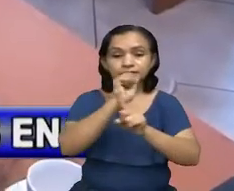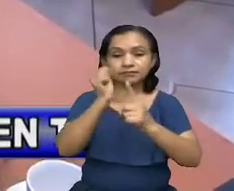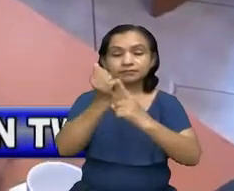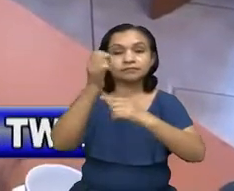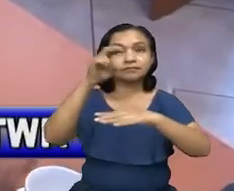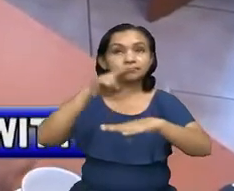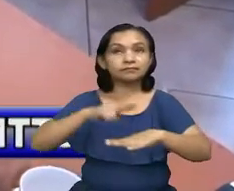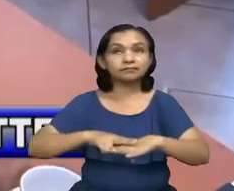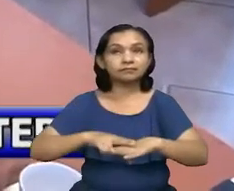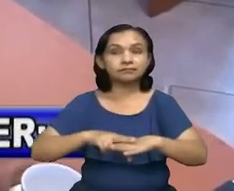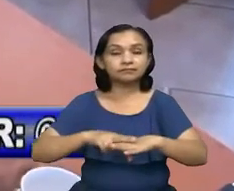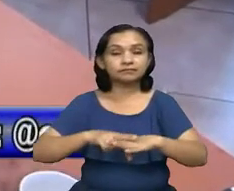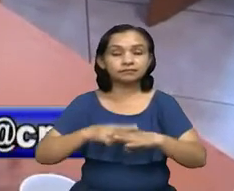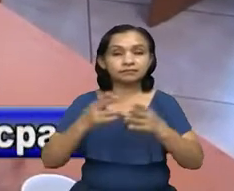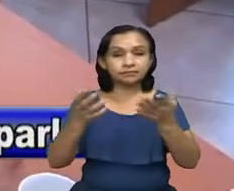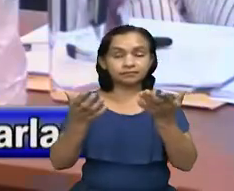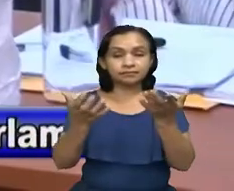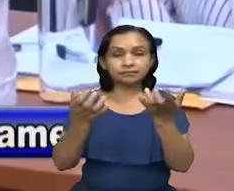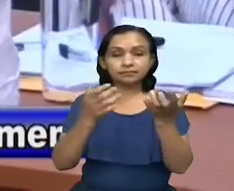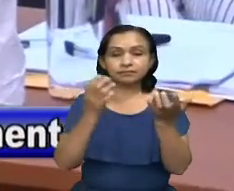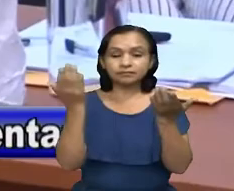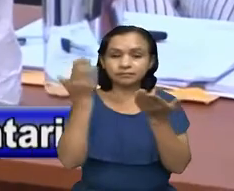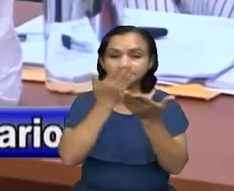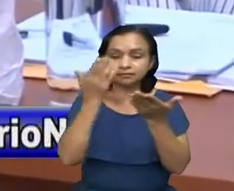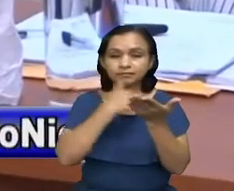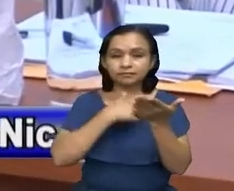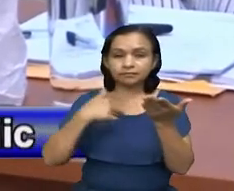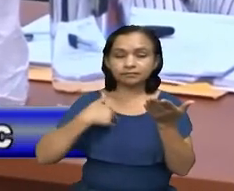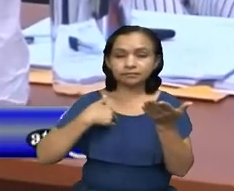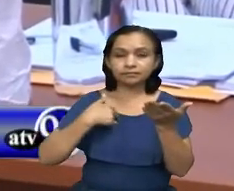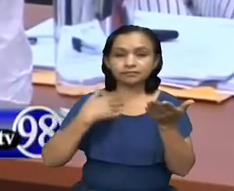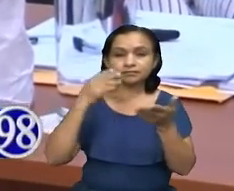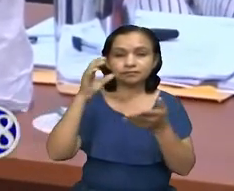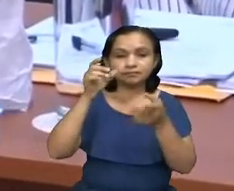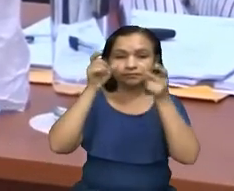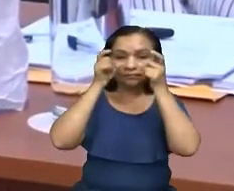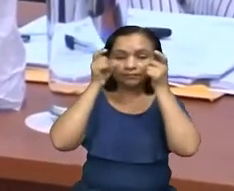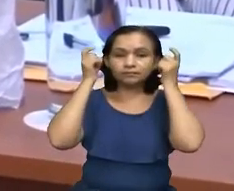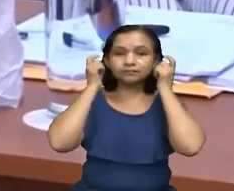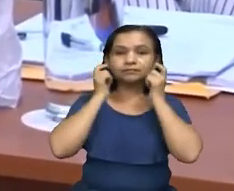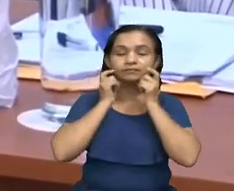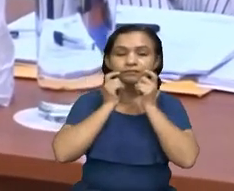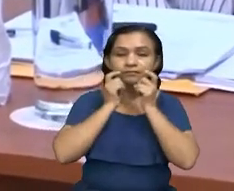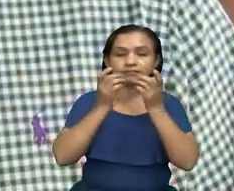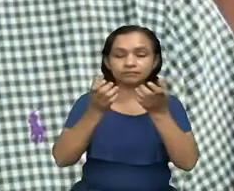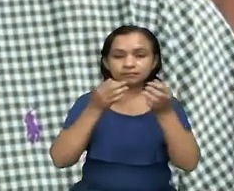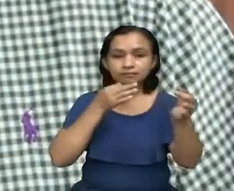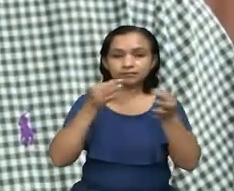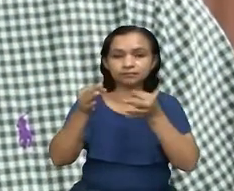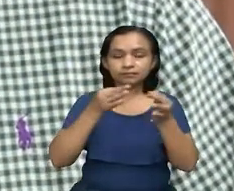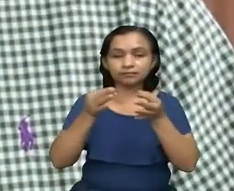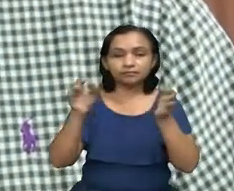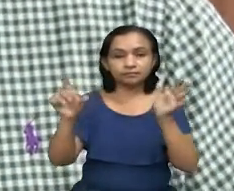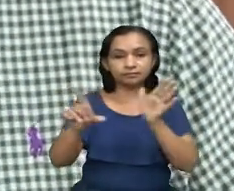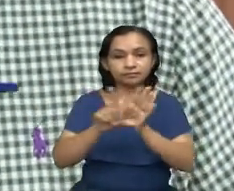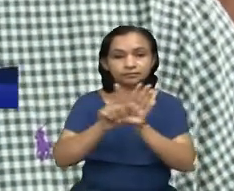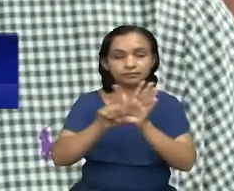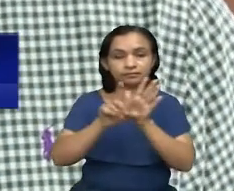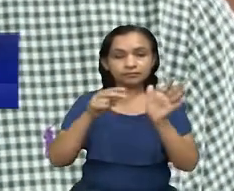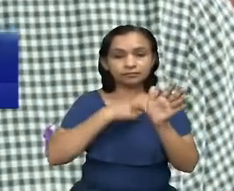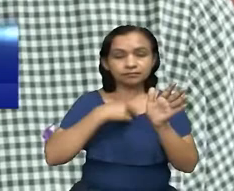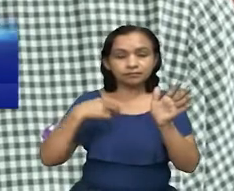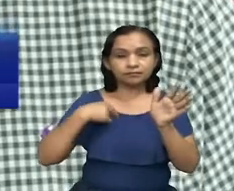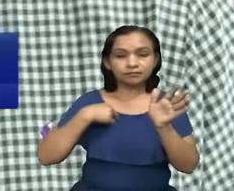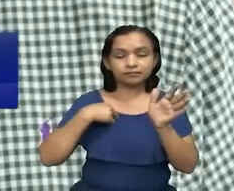Nacional, entidad que también estudia la creación de la Orden Carlos Fonseca Amador. Una ley que crea la Orden